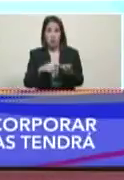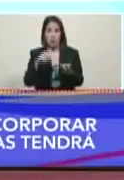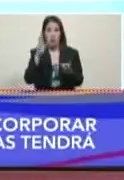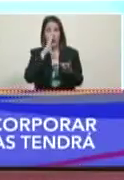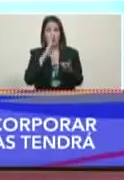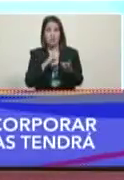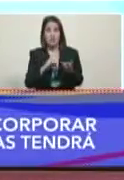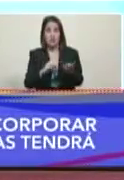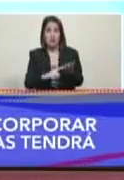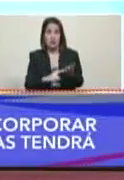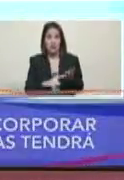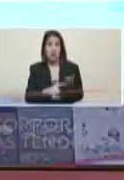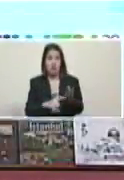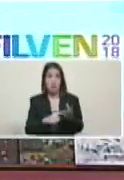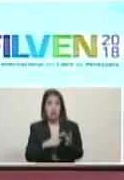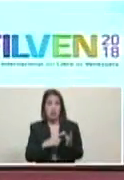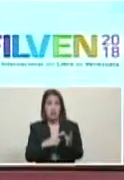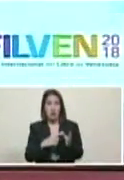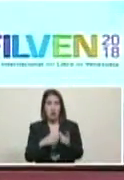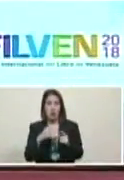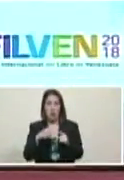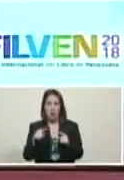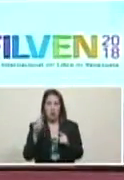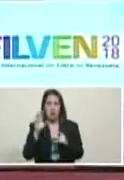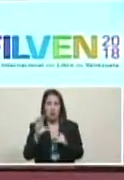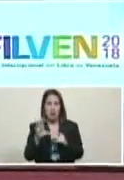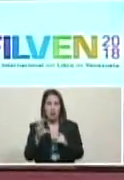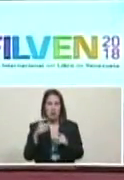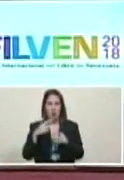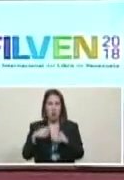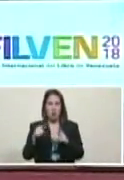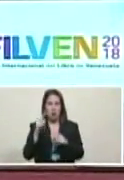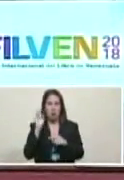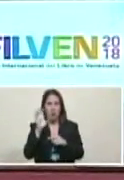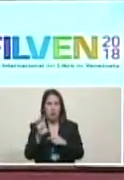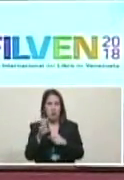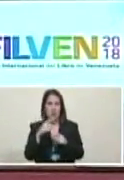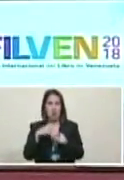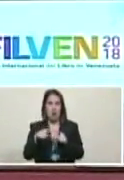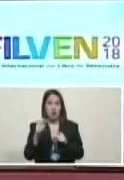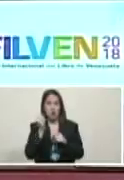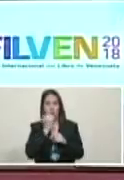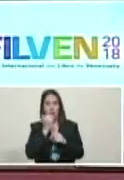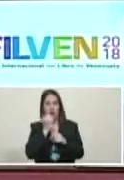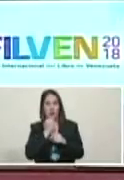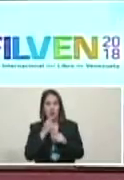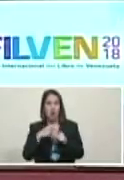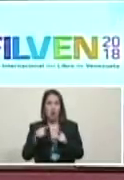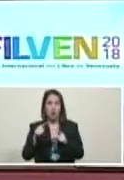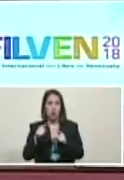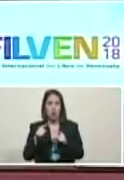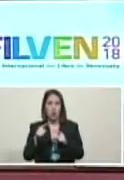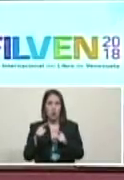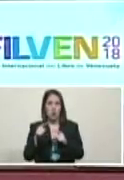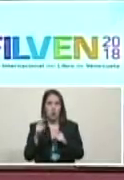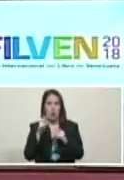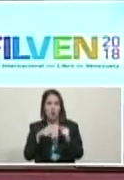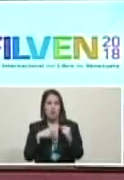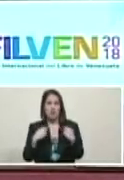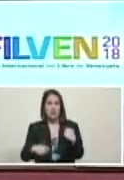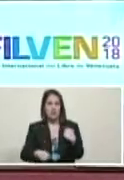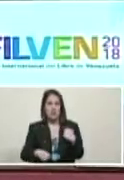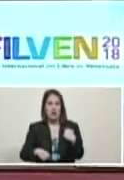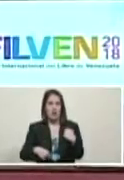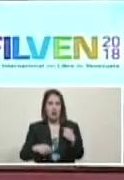Brasil, en Estambul, en Ankara, en Moscú, en Beijing, en París, en